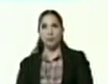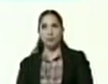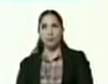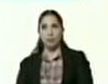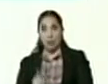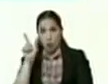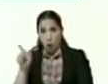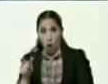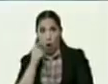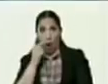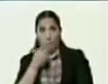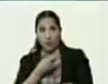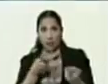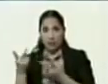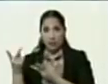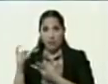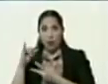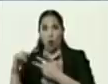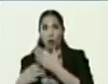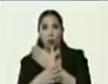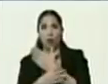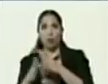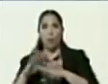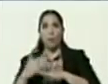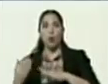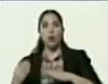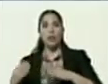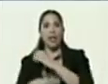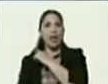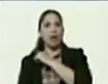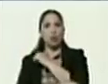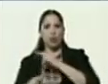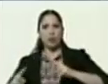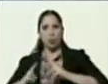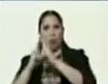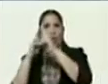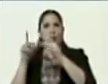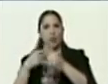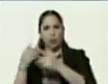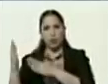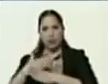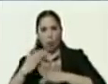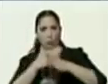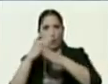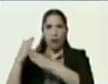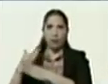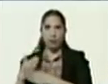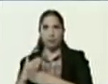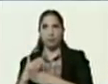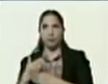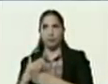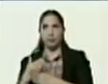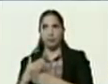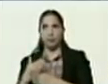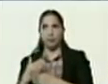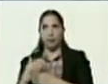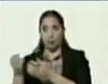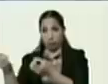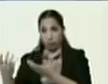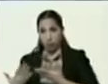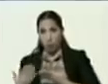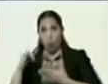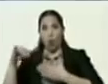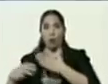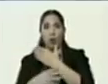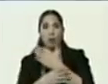joya recibe a Juan Guaidó porque entre ladrones se encuentran y entre ladrones se comparten recibe a Juan Guaidó y lo